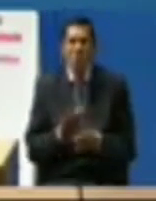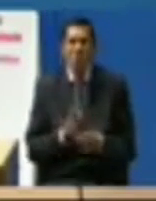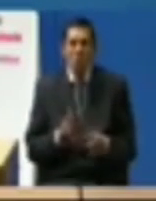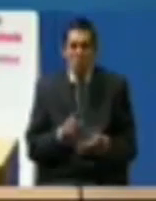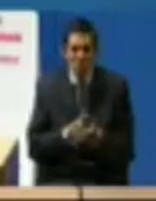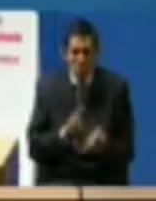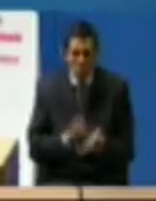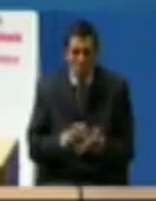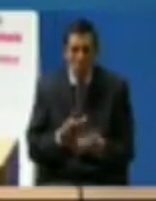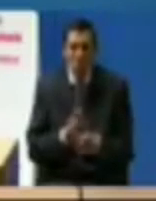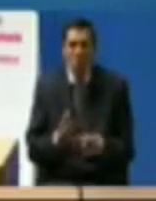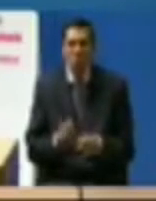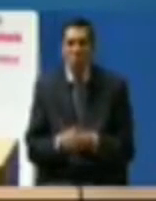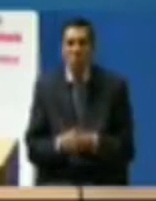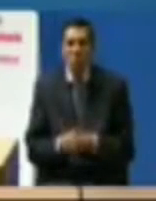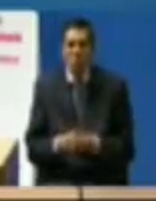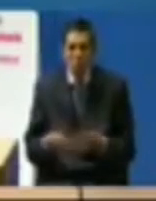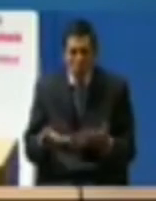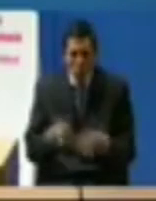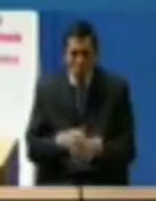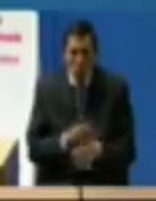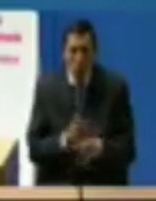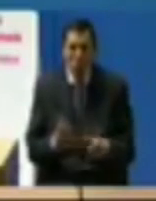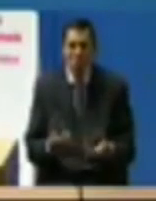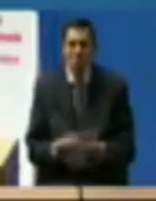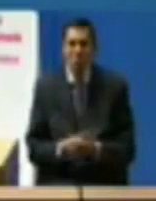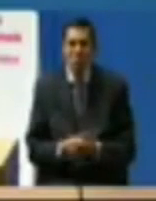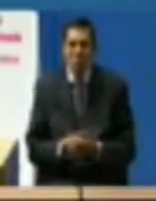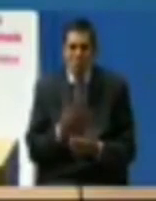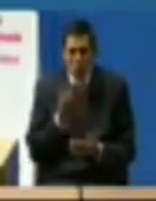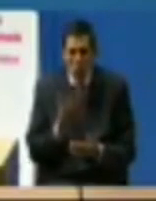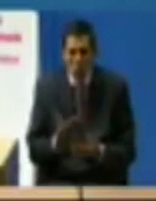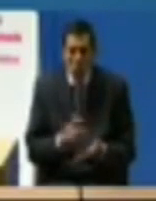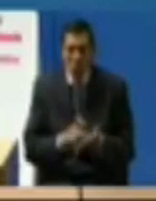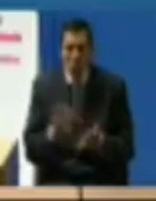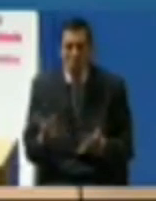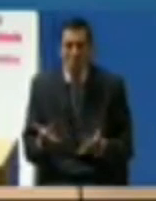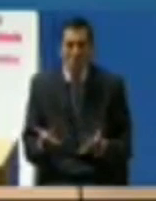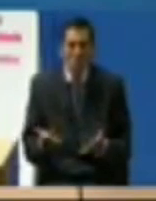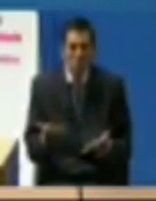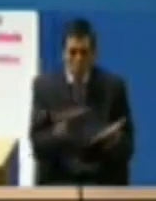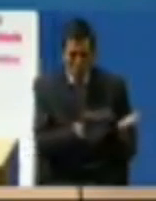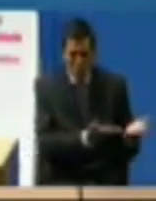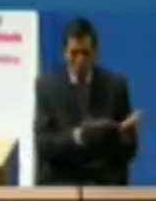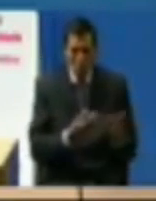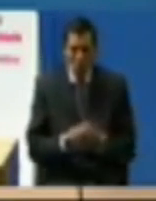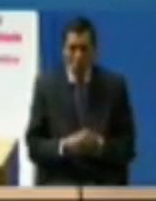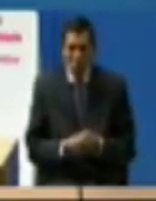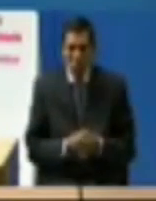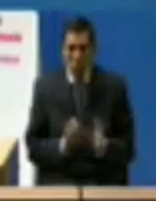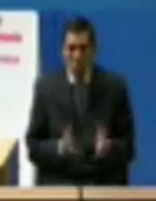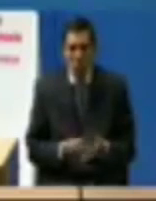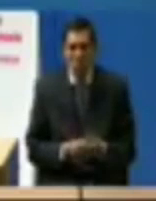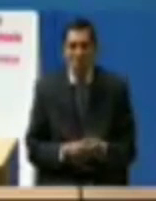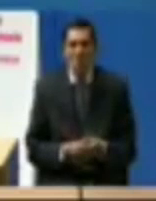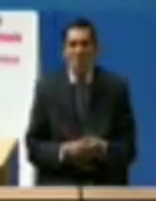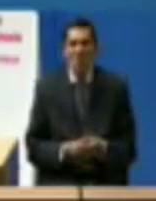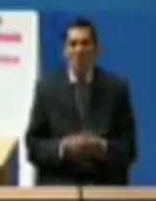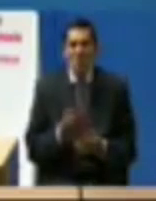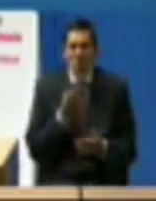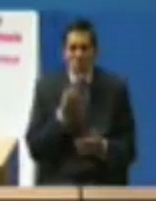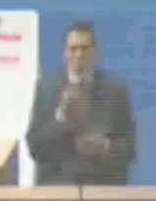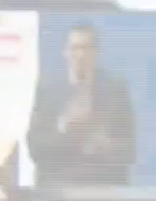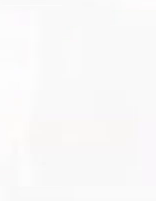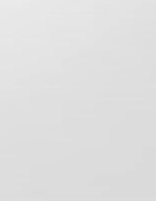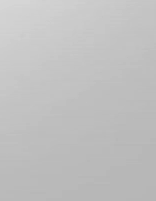nuestro propio estado. Así que, enhorabuena por esta herramienta que es desde ya de gran utilidad. Muchas